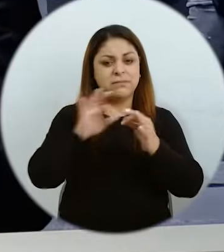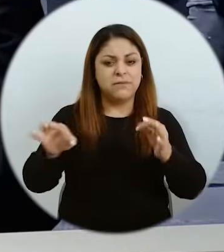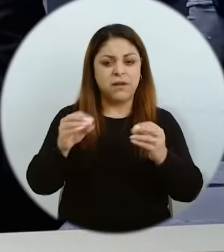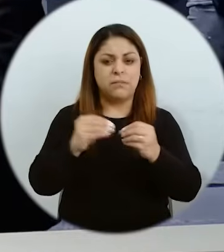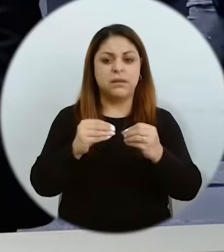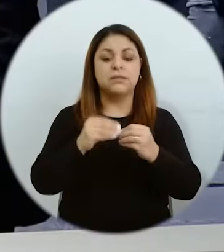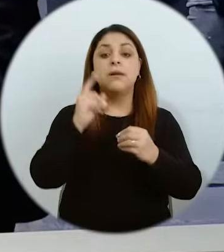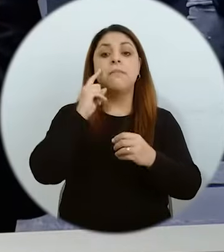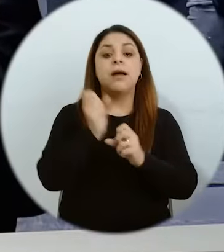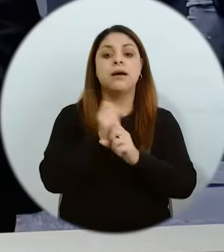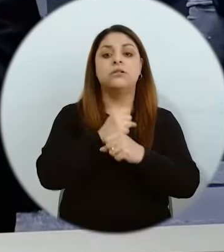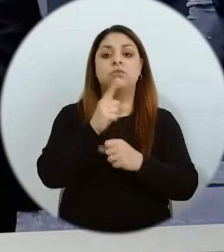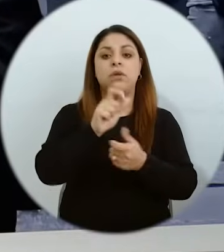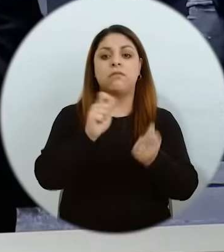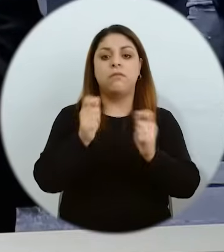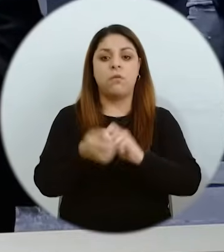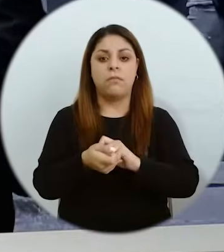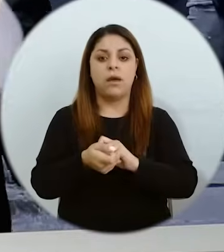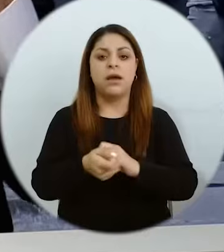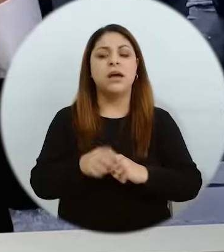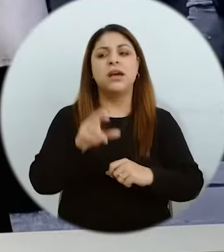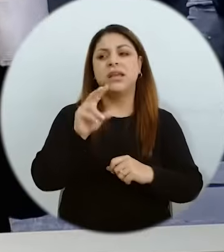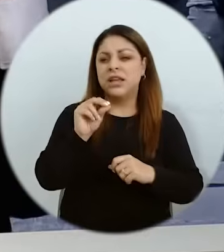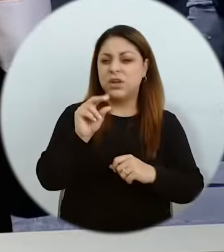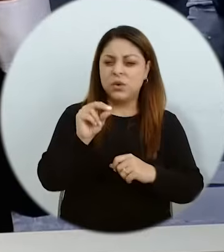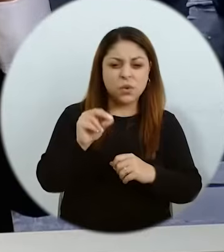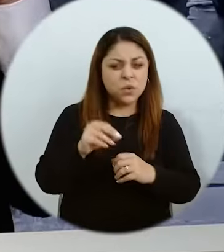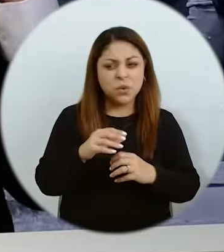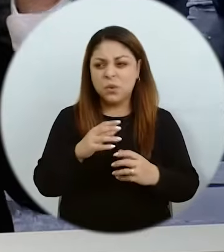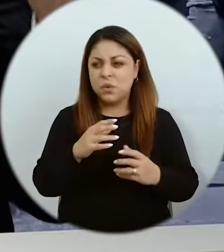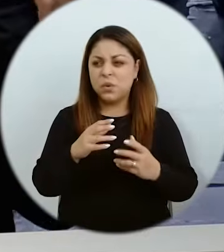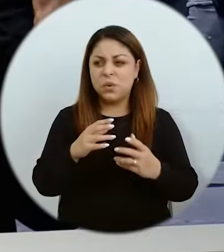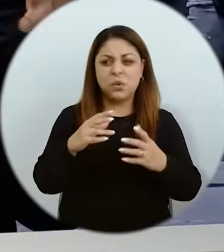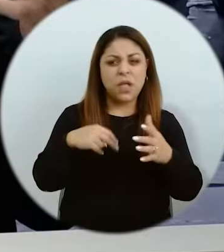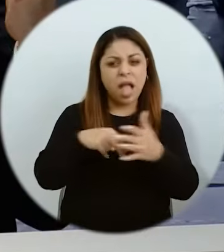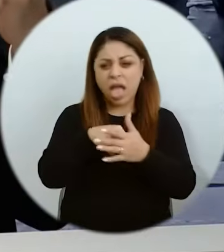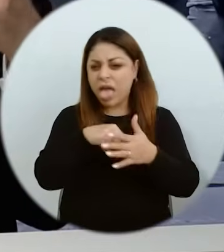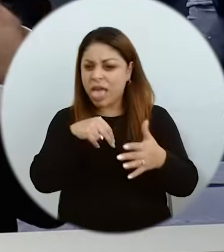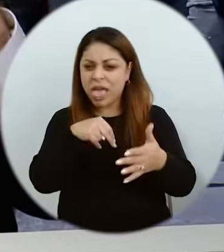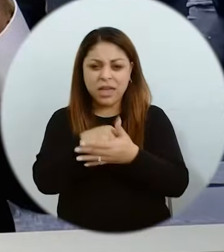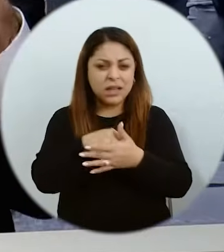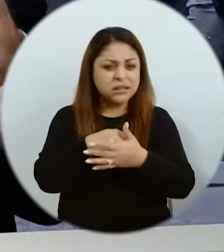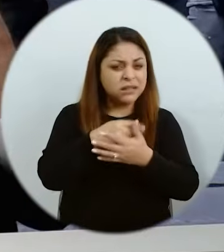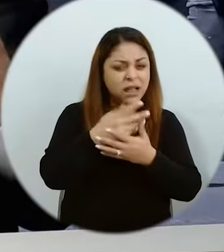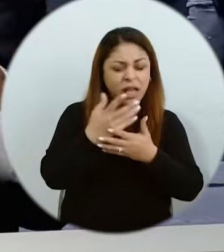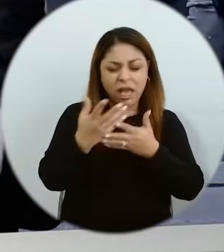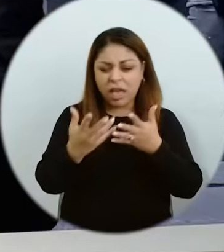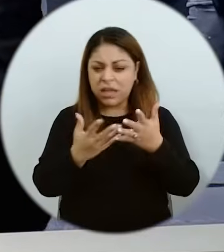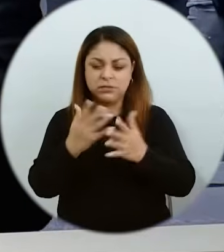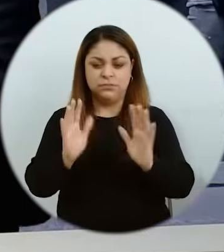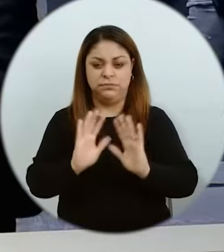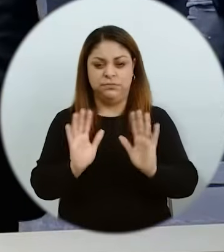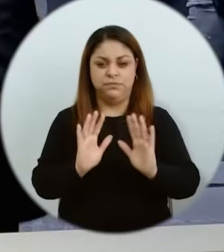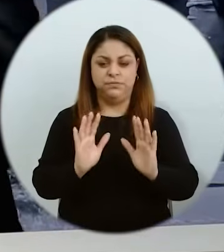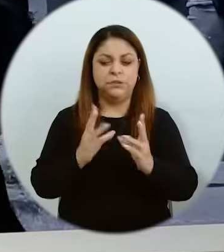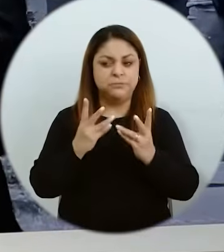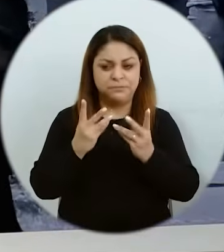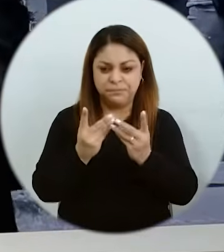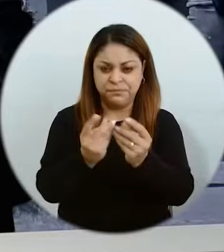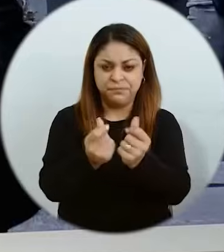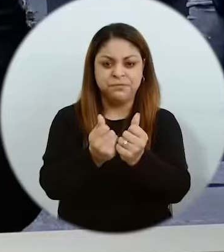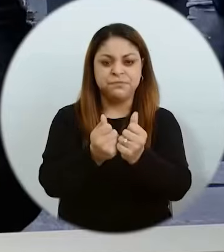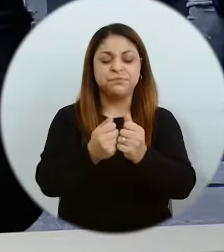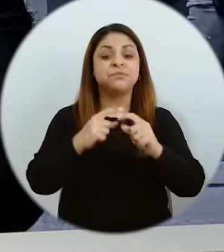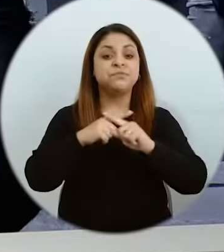Poderlo simplificar para hacer una reforma que no sea ampulosa, que no se entrabe, pero yo creo que